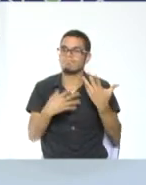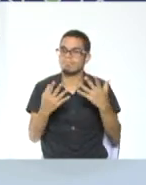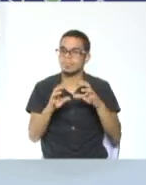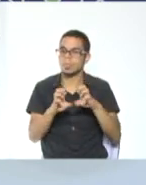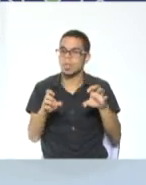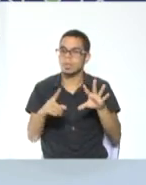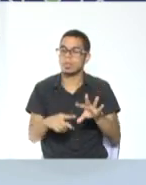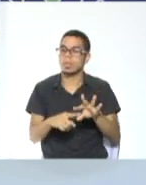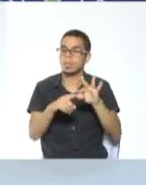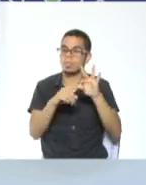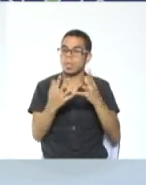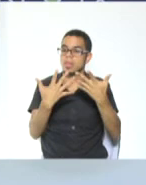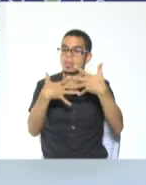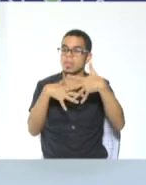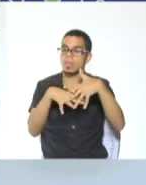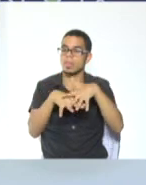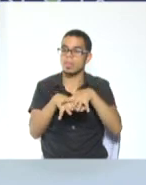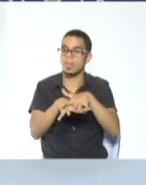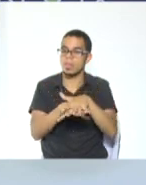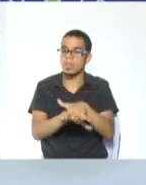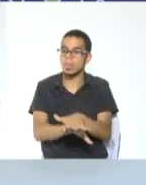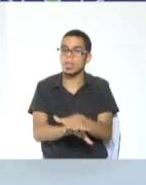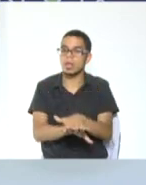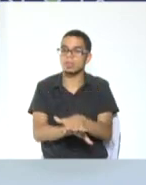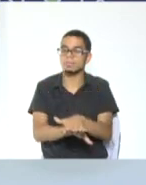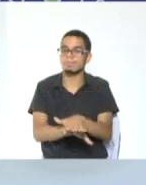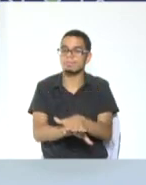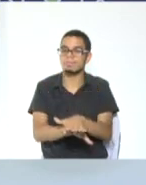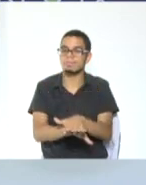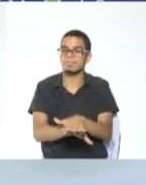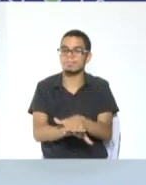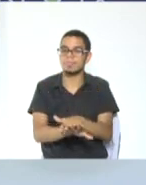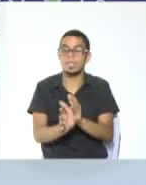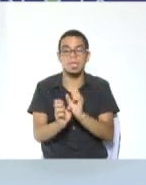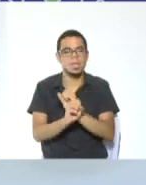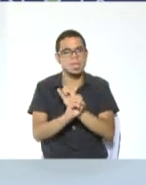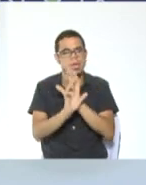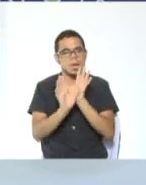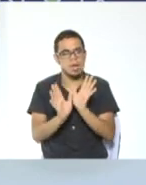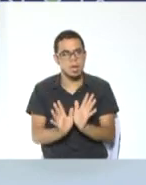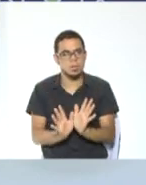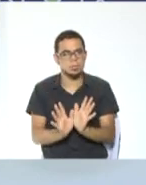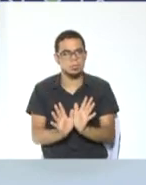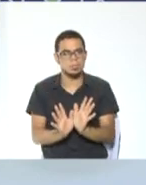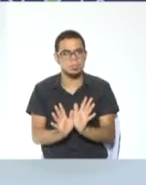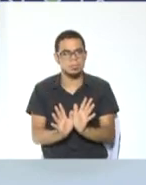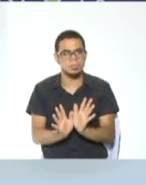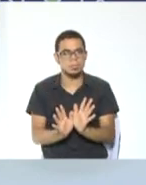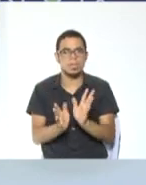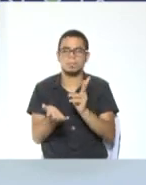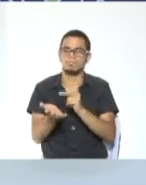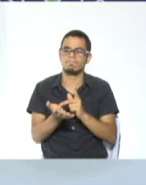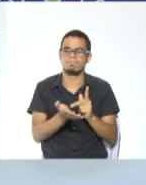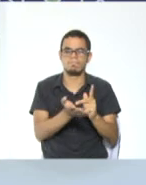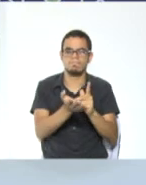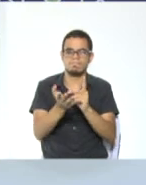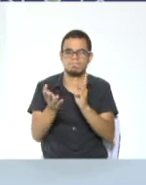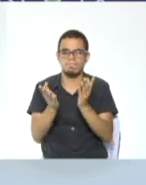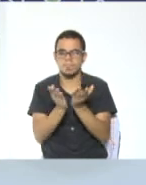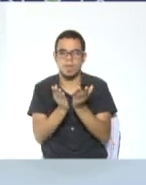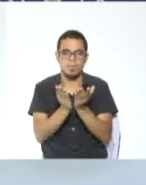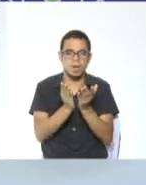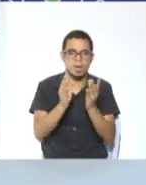especiales integrados en los niveles educativos, al igual que los niños atendidos en la modalidad, garantizando así la